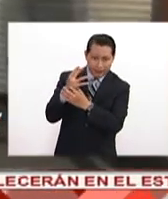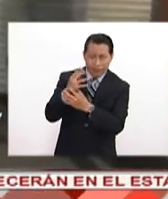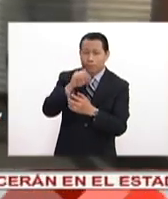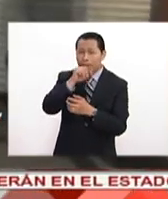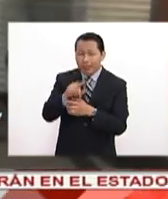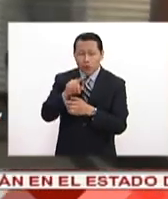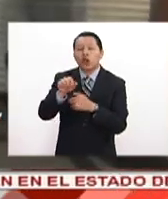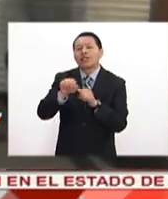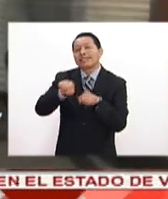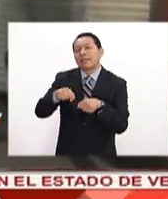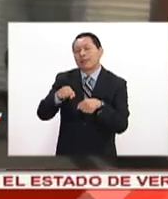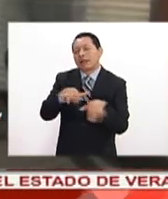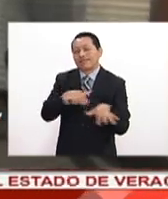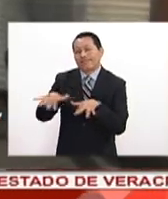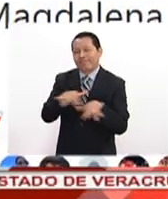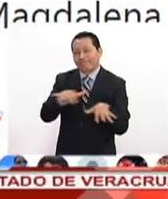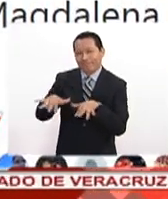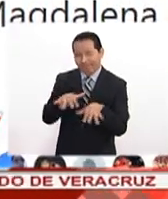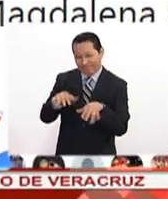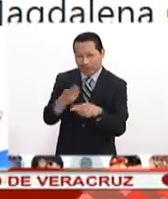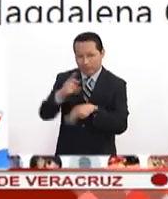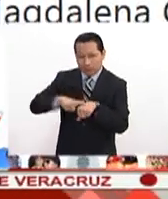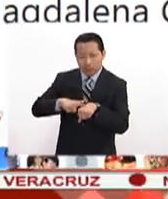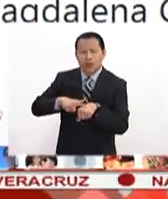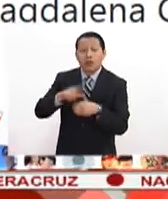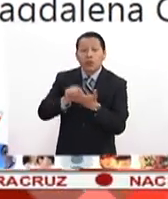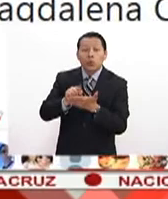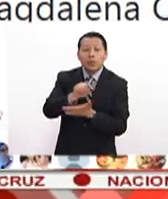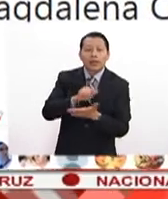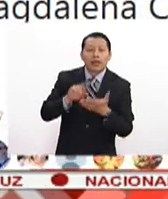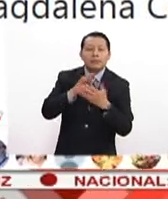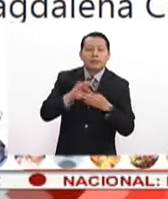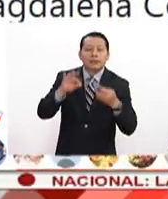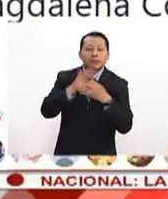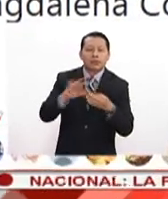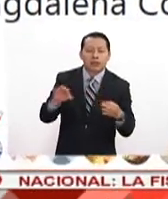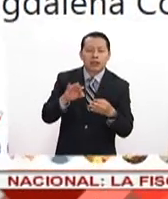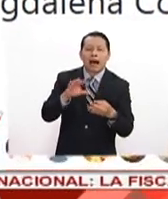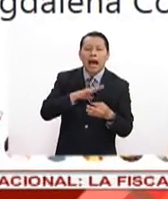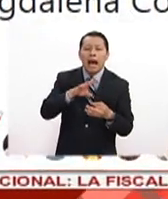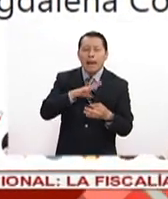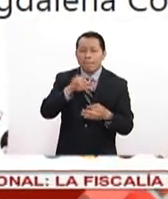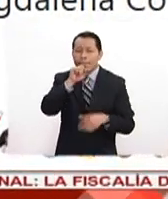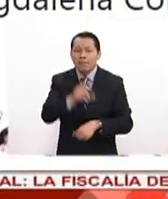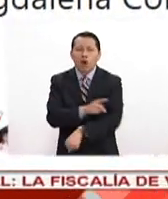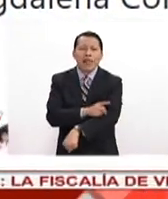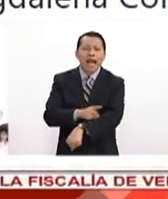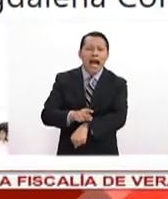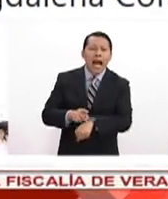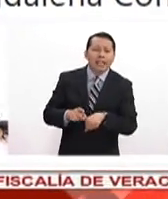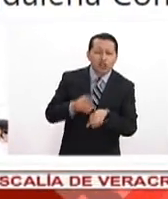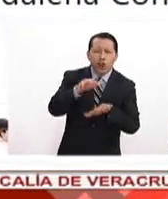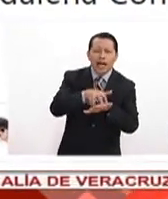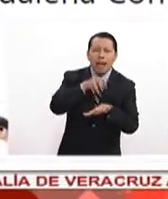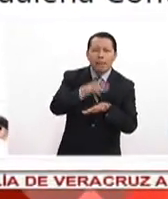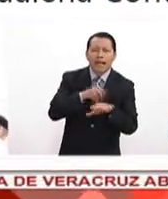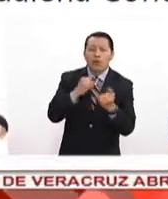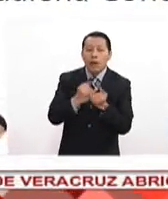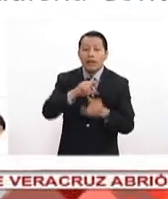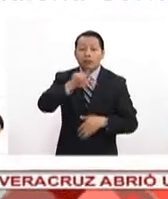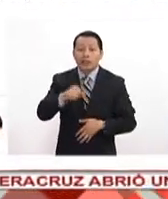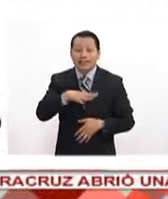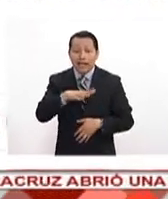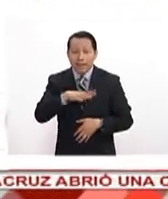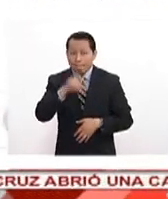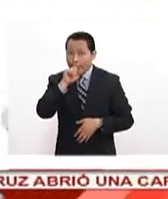Sismológico Nacional, quien a través de su cuenta de Twitter informó que el epicentro fue en la delegación Tlalpan. Minutos después, la Coordinación Nacional